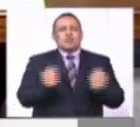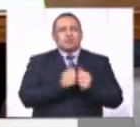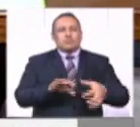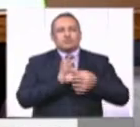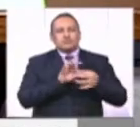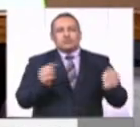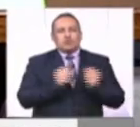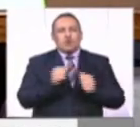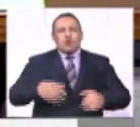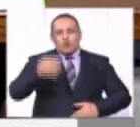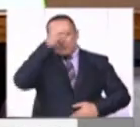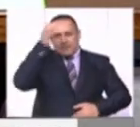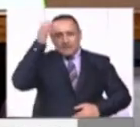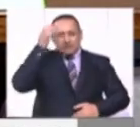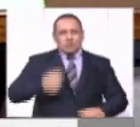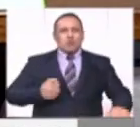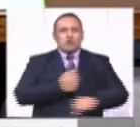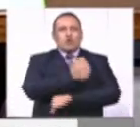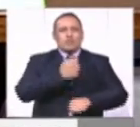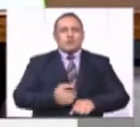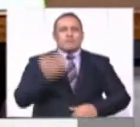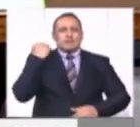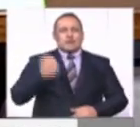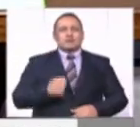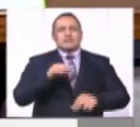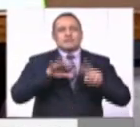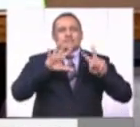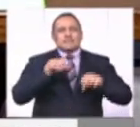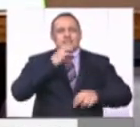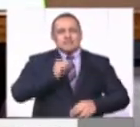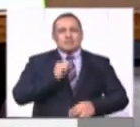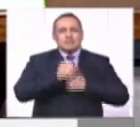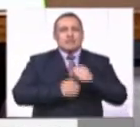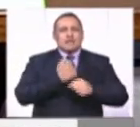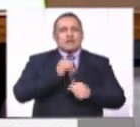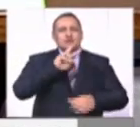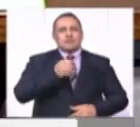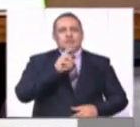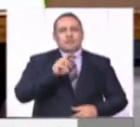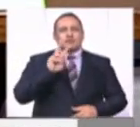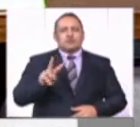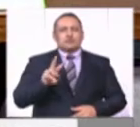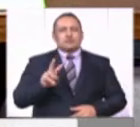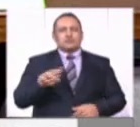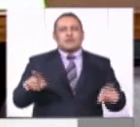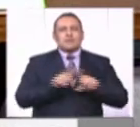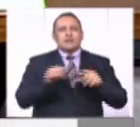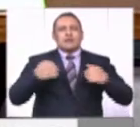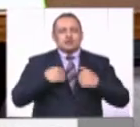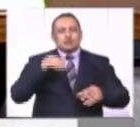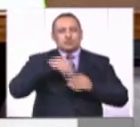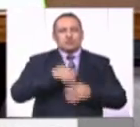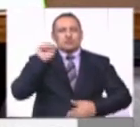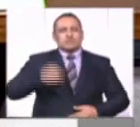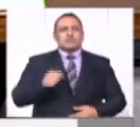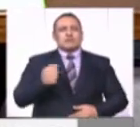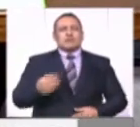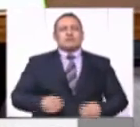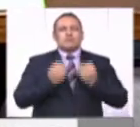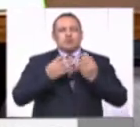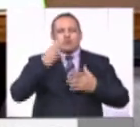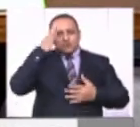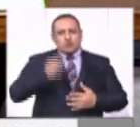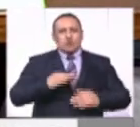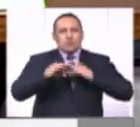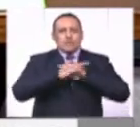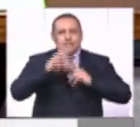debe estar junto a Pedro Castillo por el golpe de estado que ellos preton en diciembre de 2022 presidente Así que yo voy a votar a favor porque creo